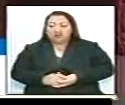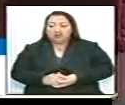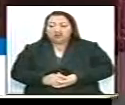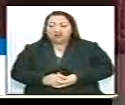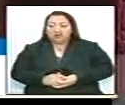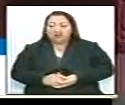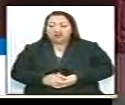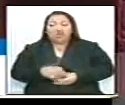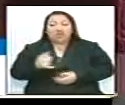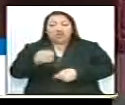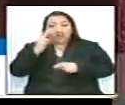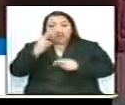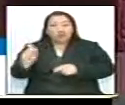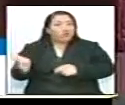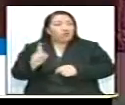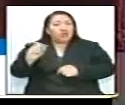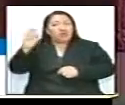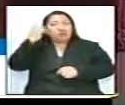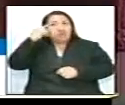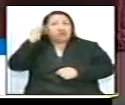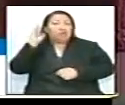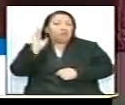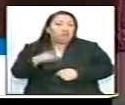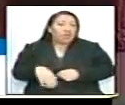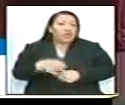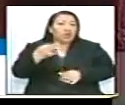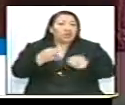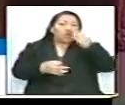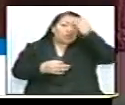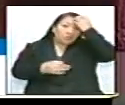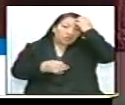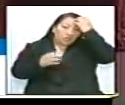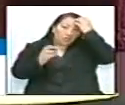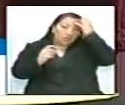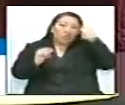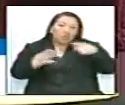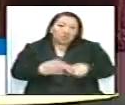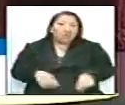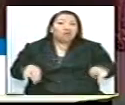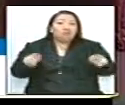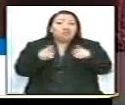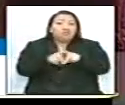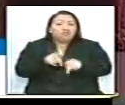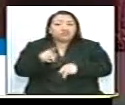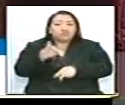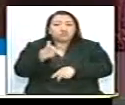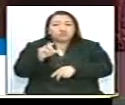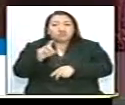autonomía del jurado, no hay que sospechar que el jurado y la OMP ya están coludidos con un